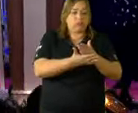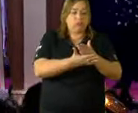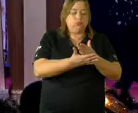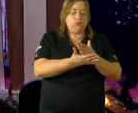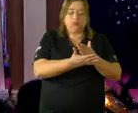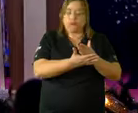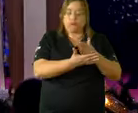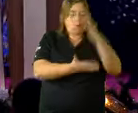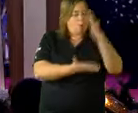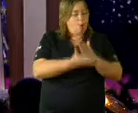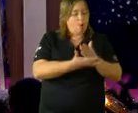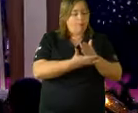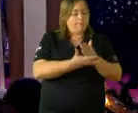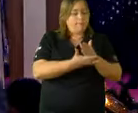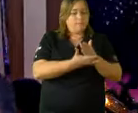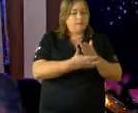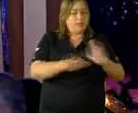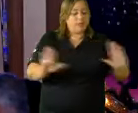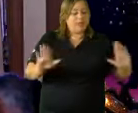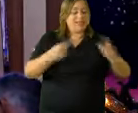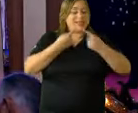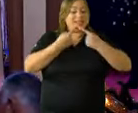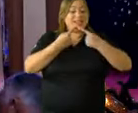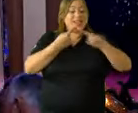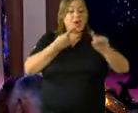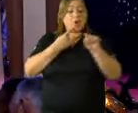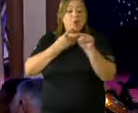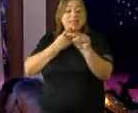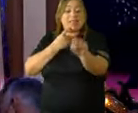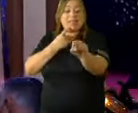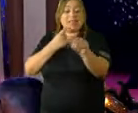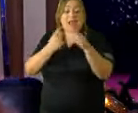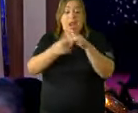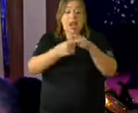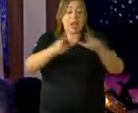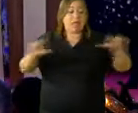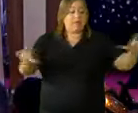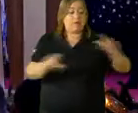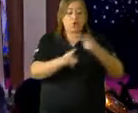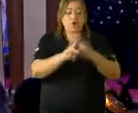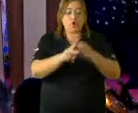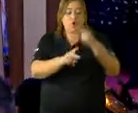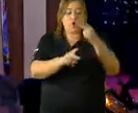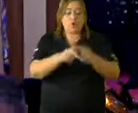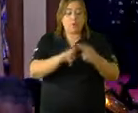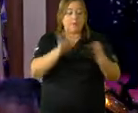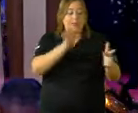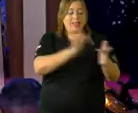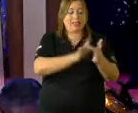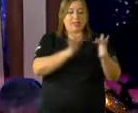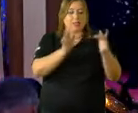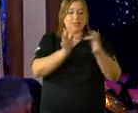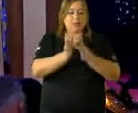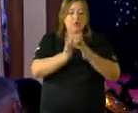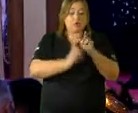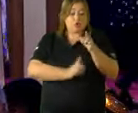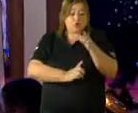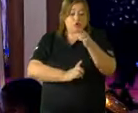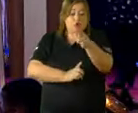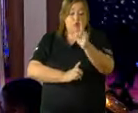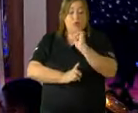Hasta hoy. Te declaro libre en el nombre de Jesús. Eres